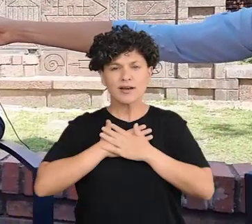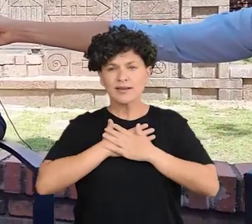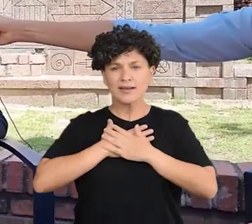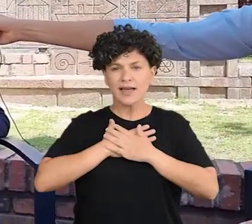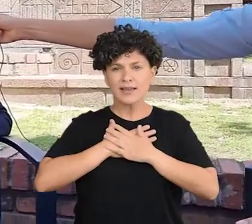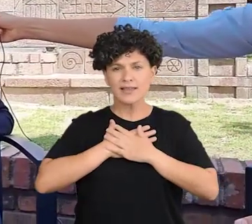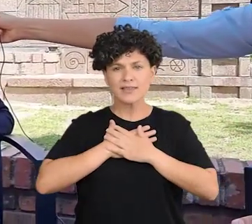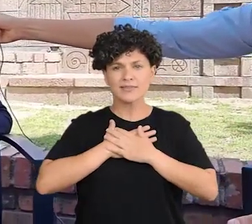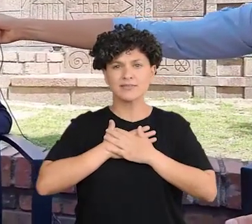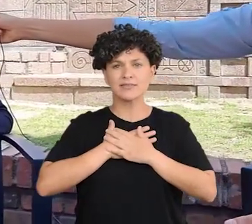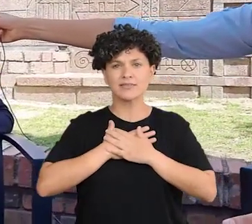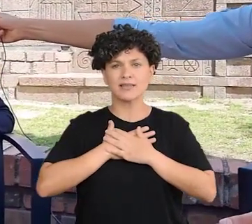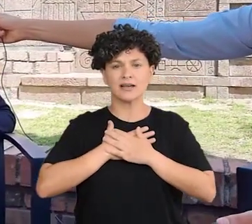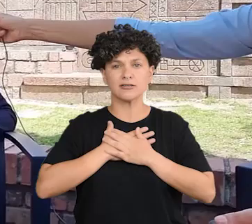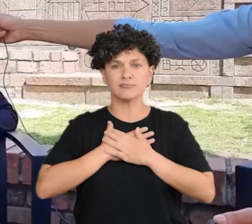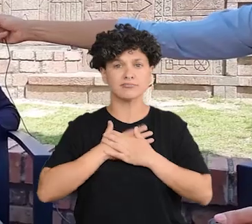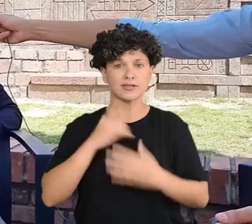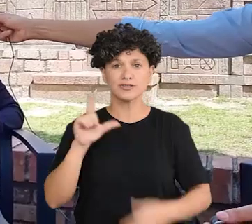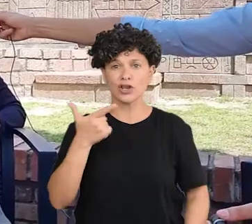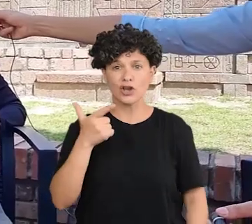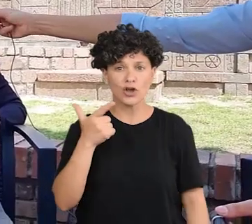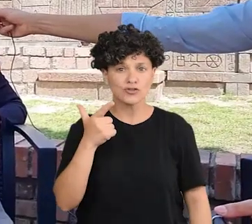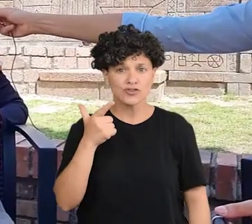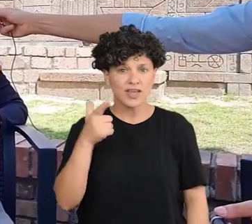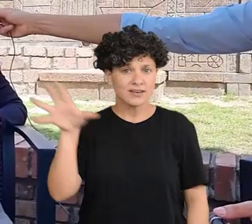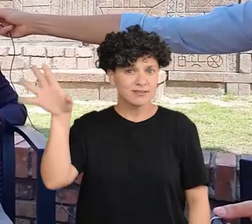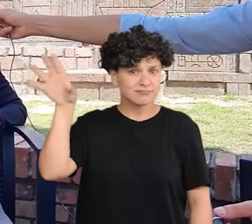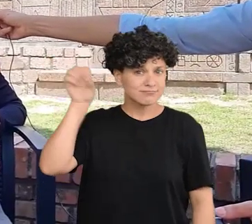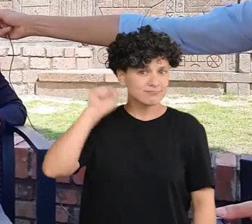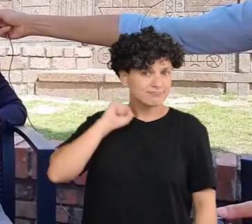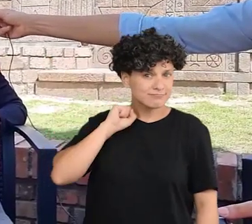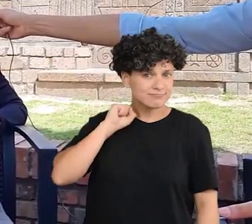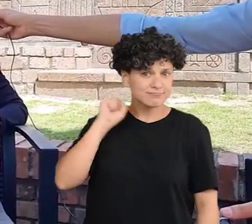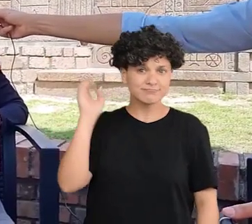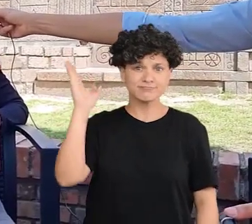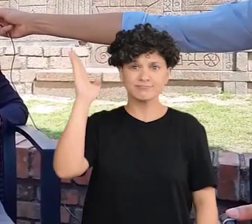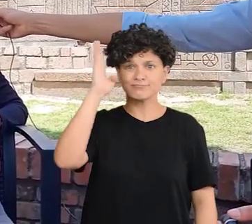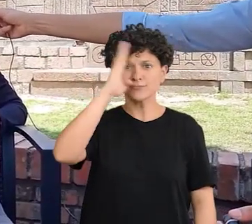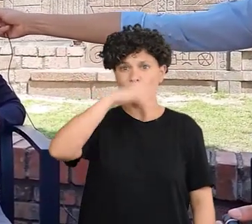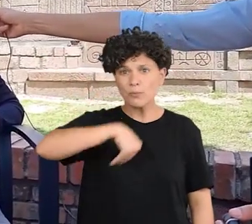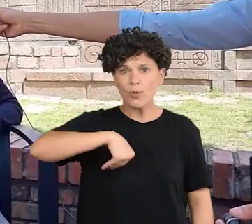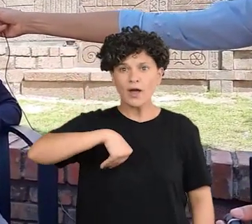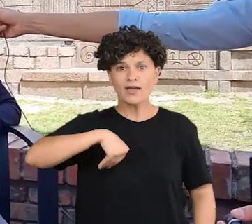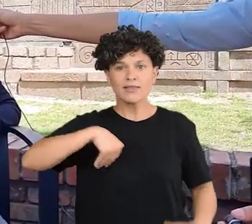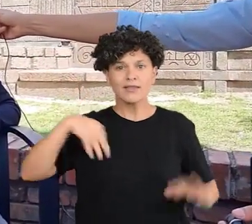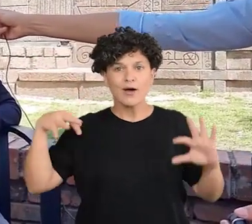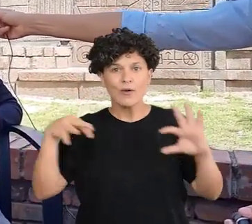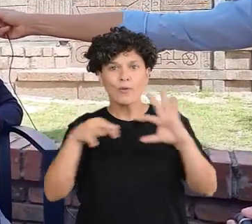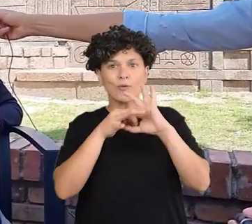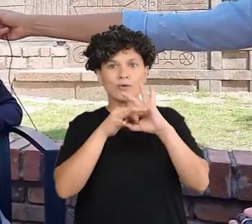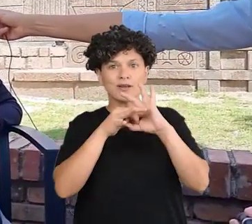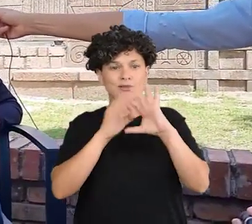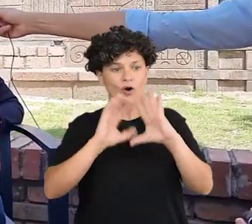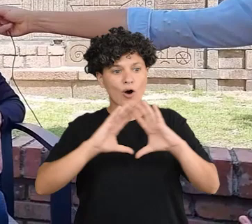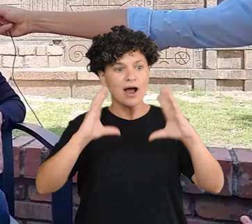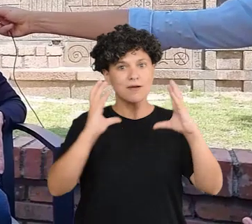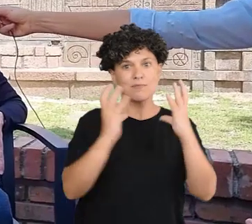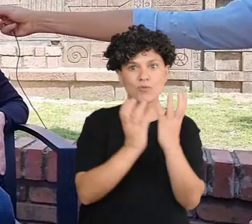y carece de un sentido que hace tanto ruido en el